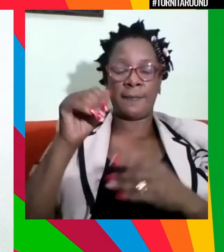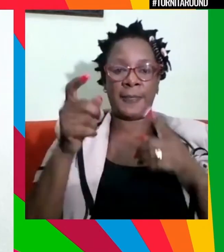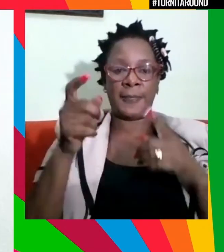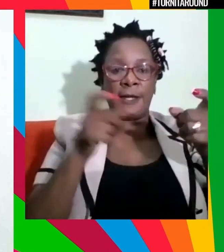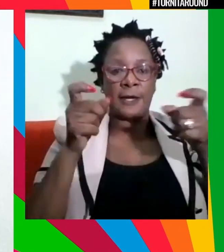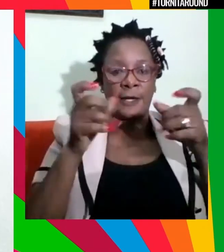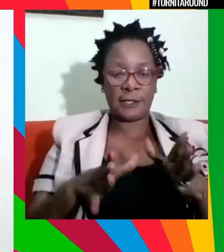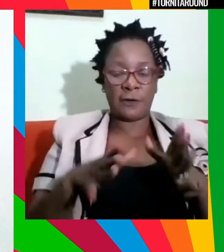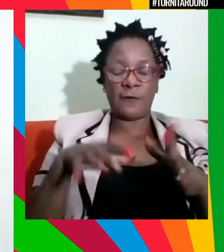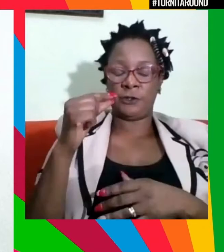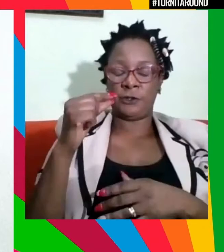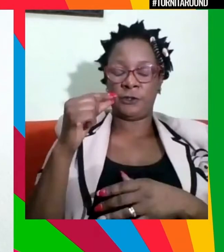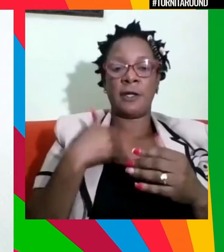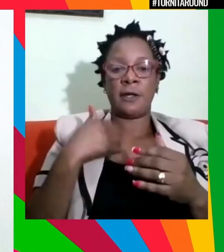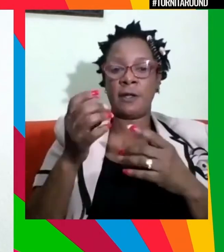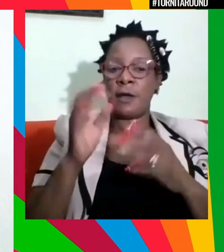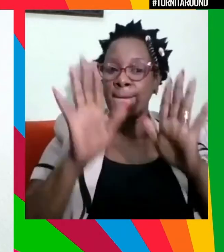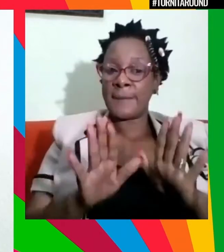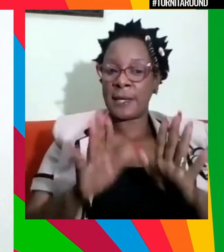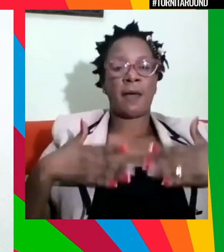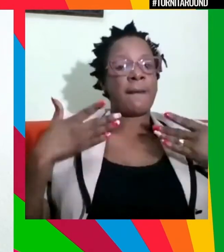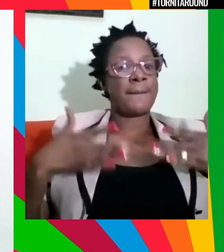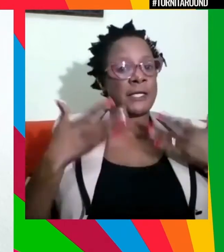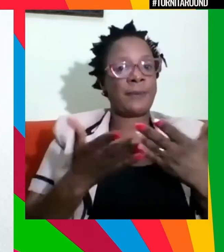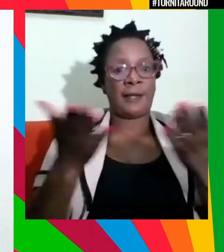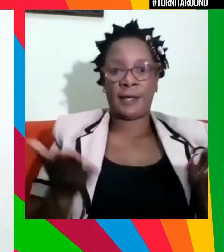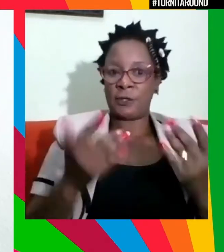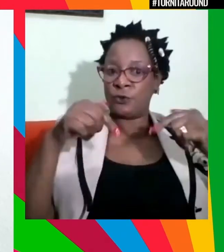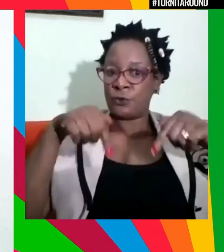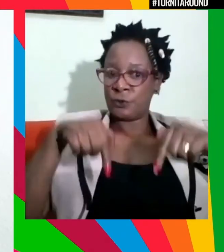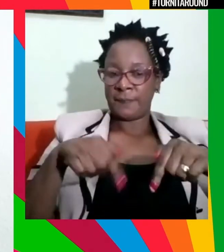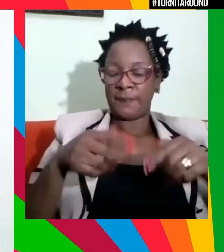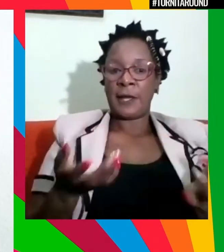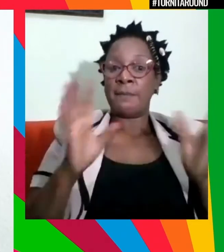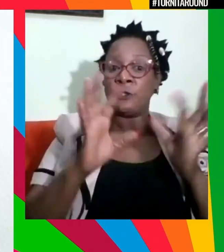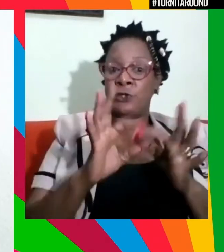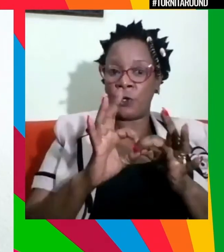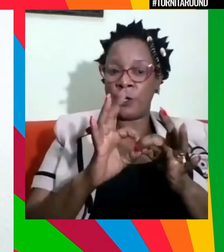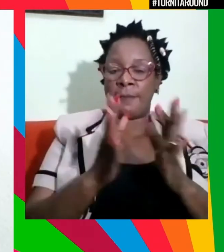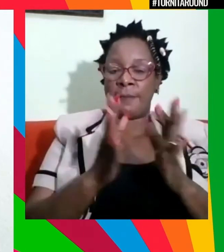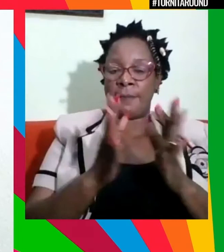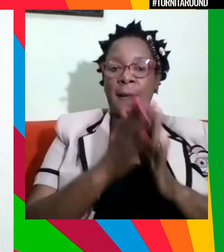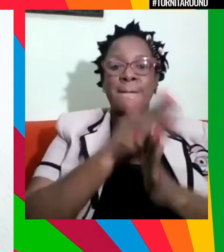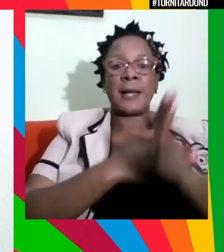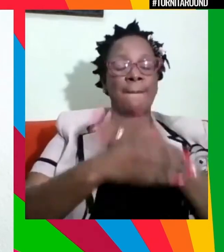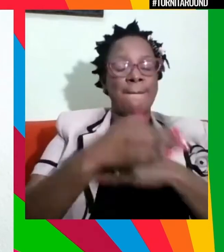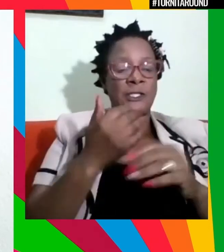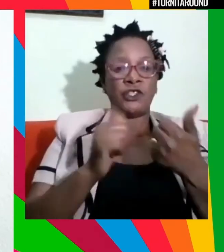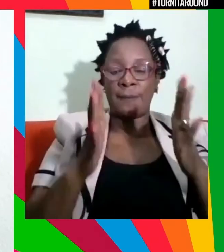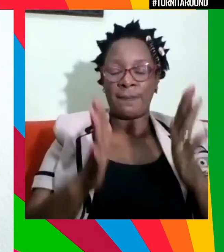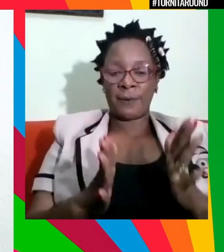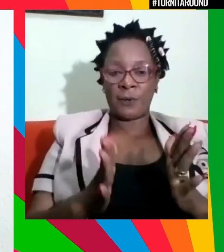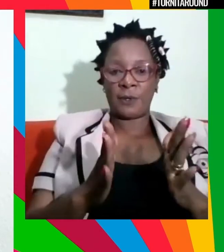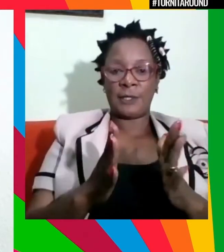ONU. Y es un placer estar aquí con la campeona paralímpica y estrella